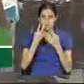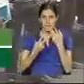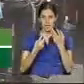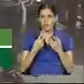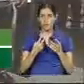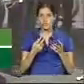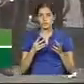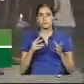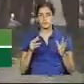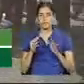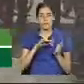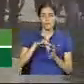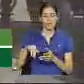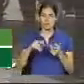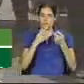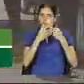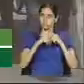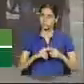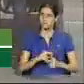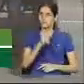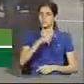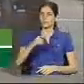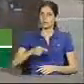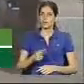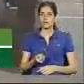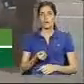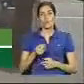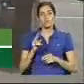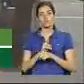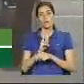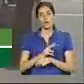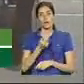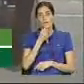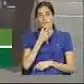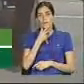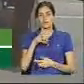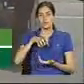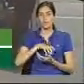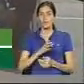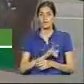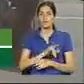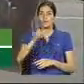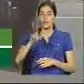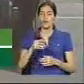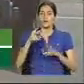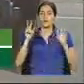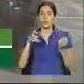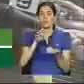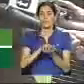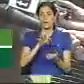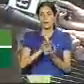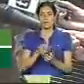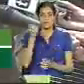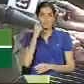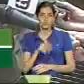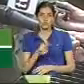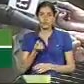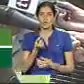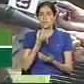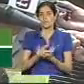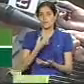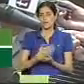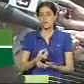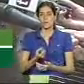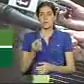gran cantidad de personas que viajaron, utilizaron este hermoso estado para trasladarse a los estados Nueva Esparta, Sucre, Monagas y